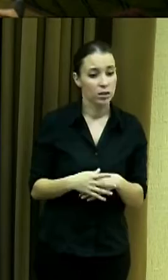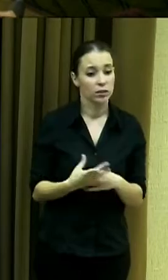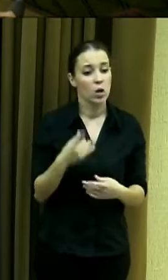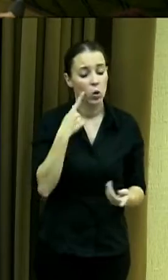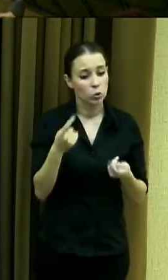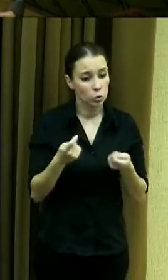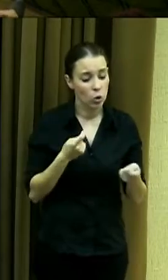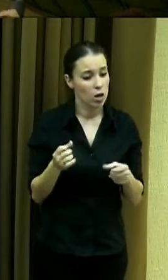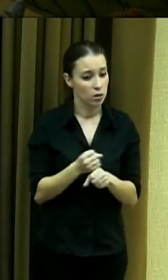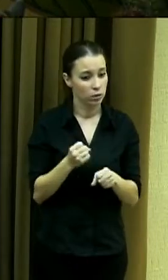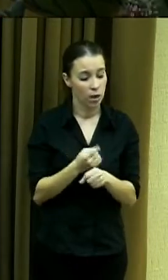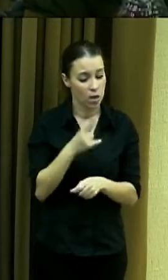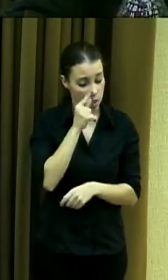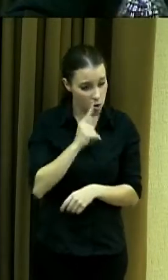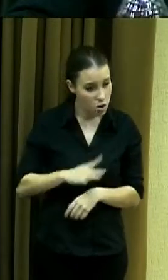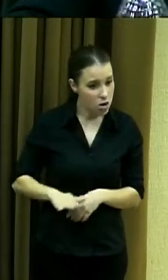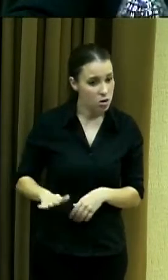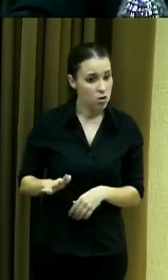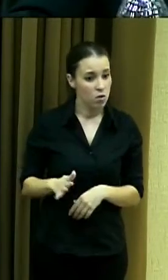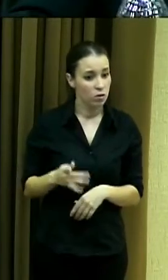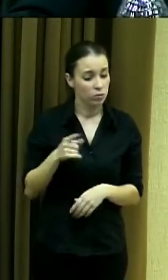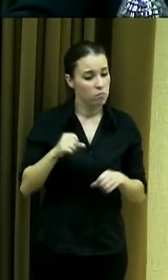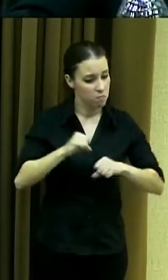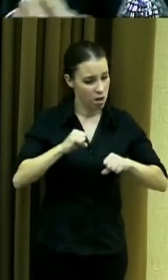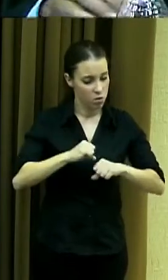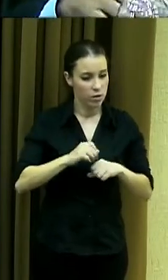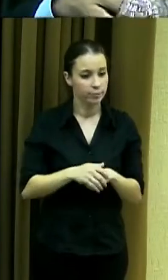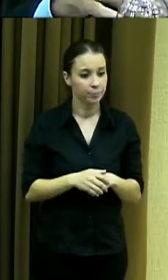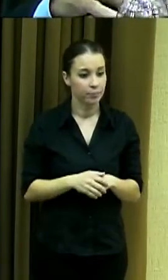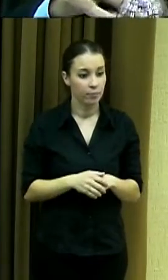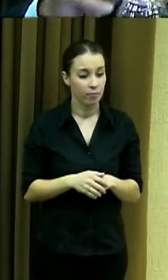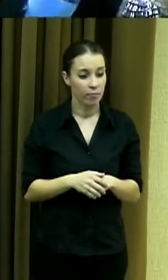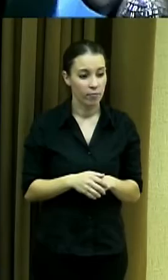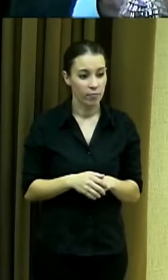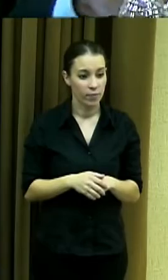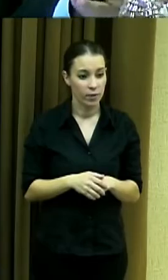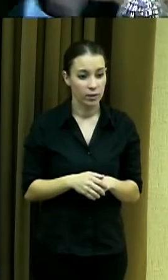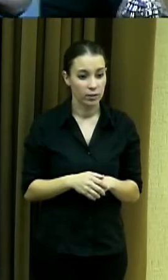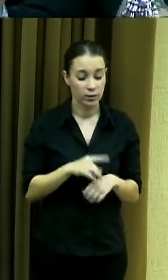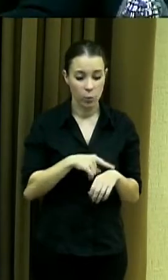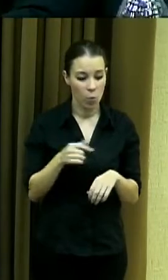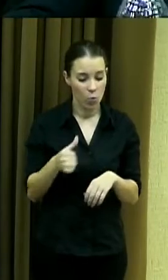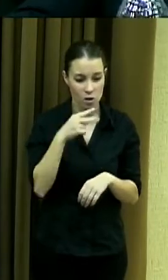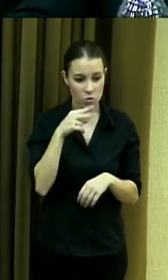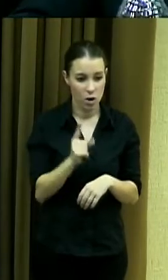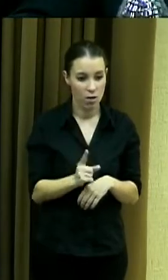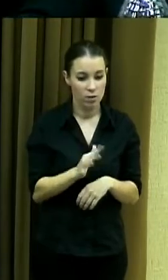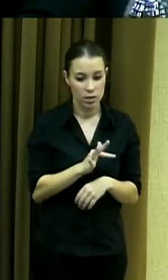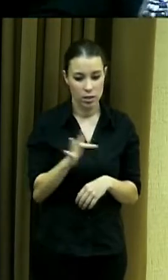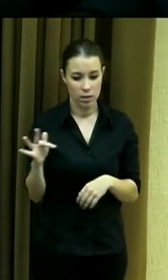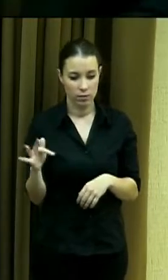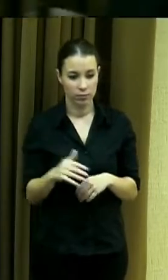también un poquito quizás de los niños un poquito más mayores. Y sin estar más tiempo, paso la palabra a la doctora